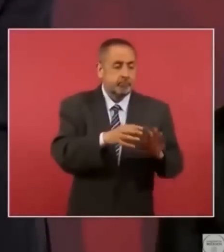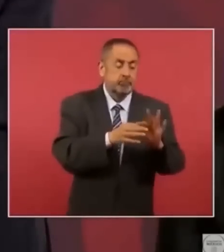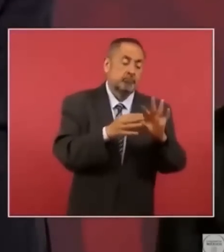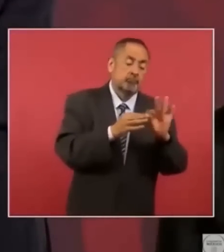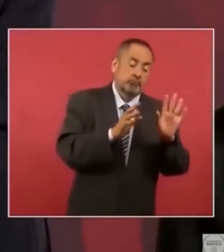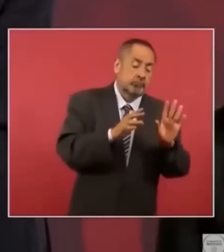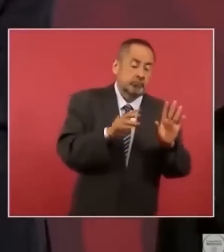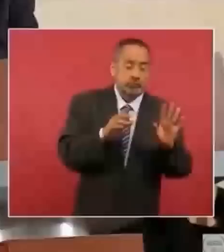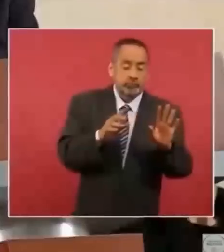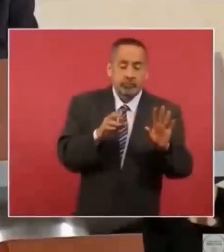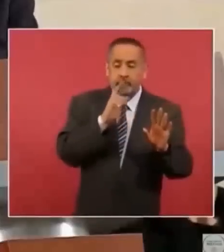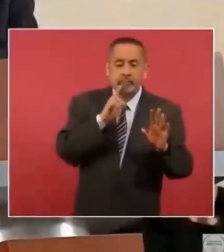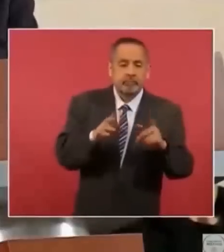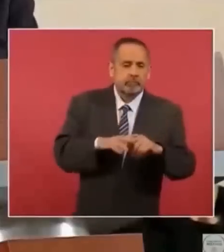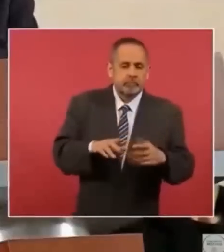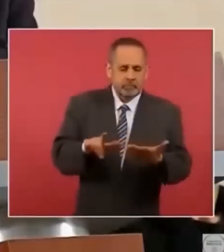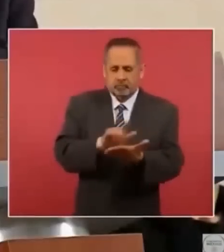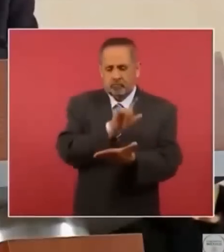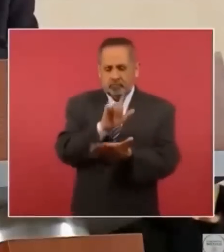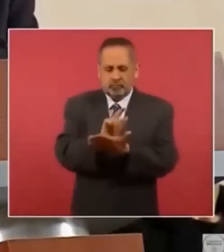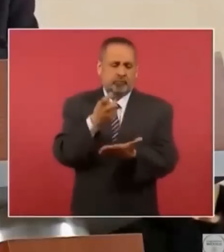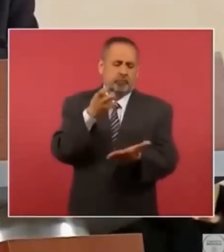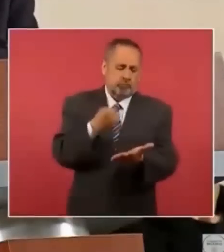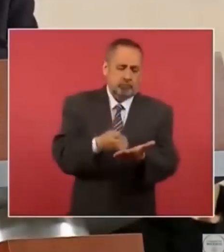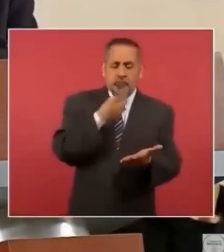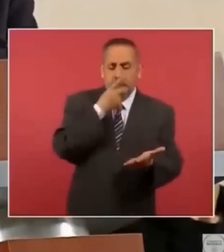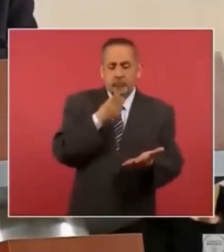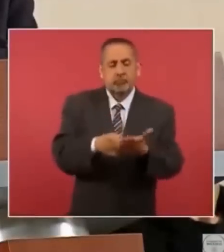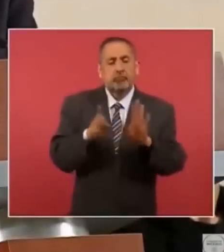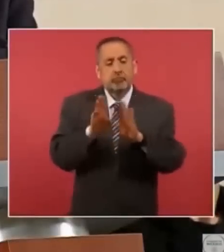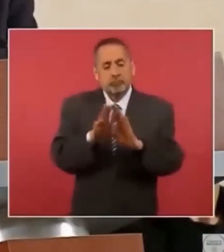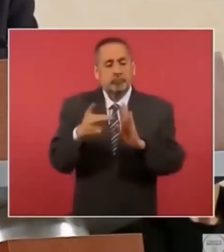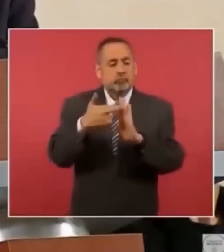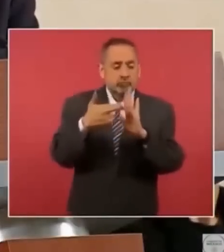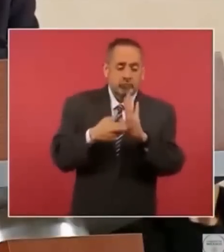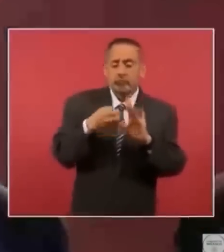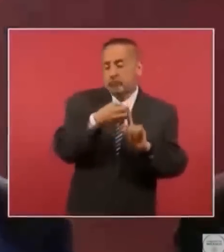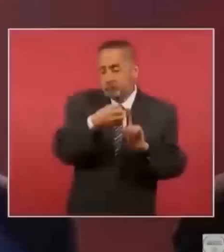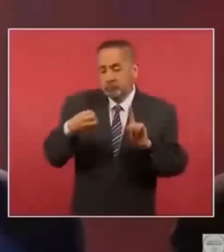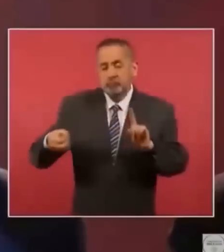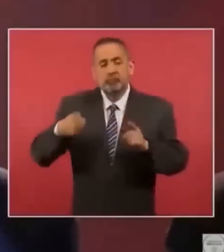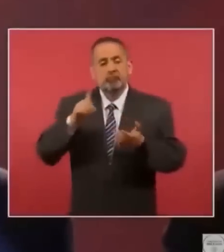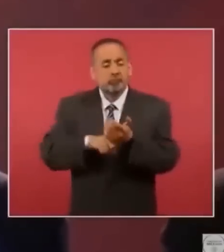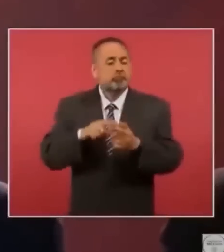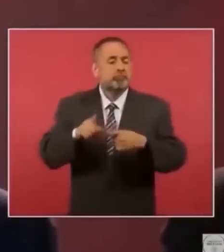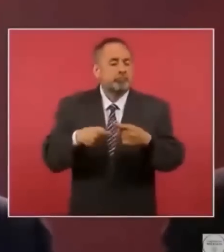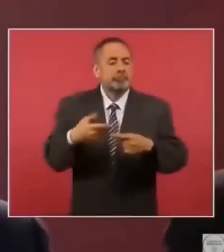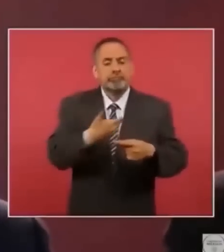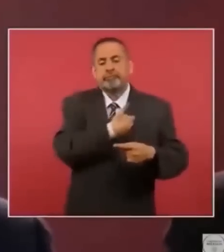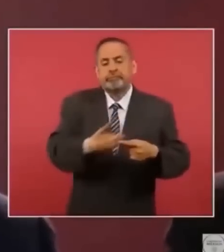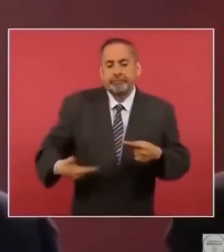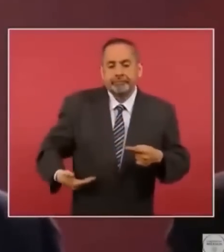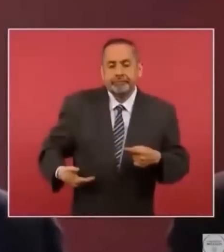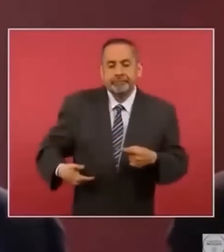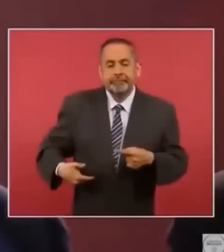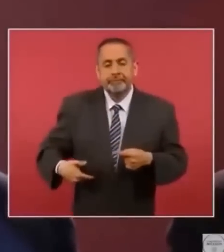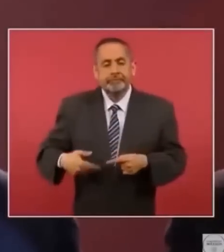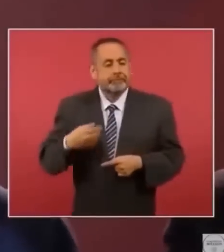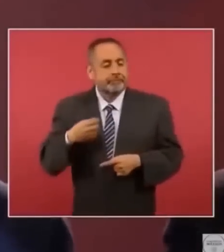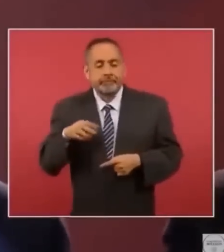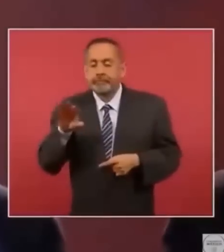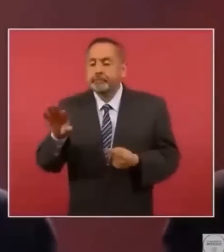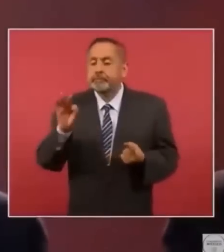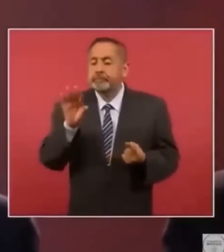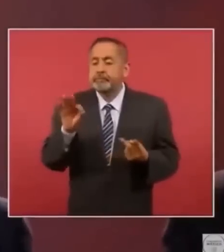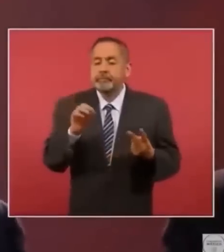formalistas de que la ley establece el mecanismo de que el presidente envía